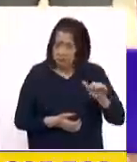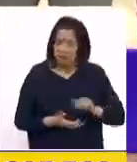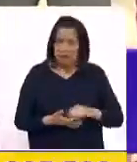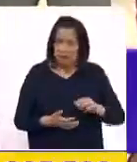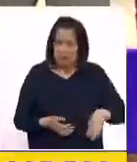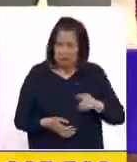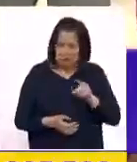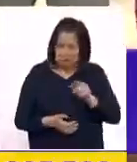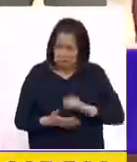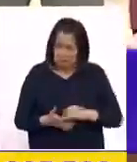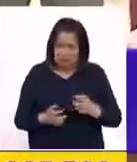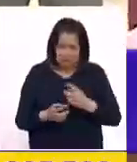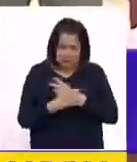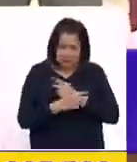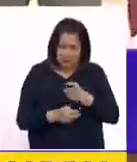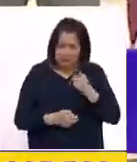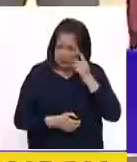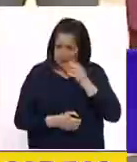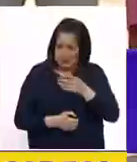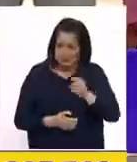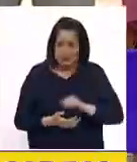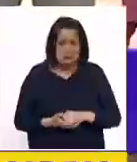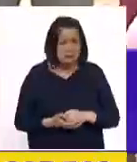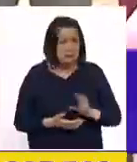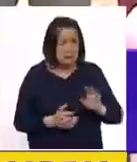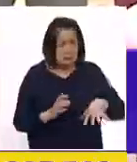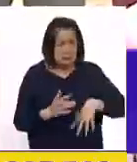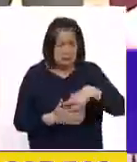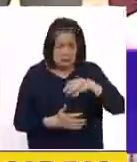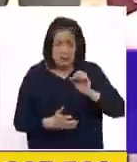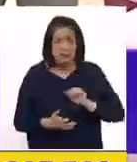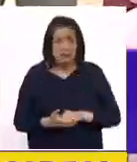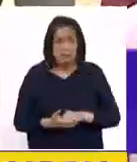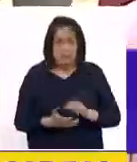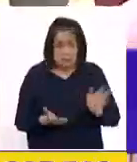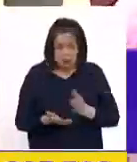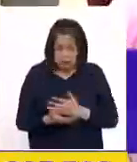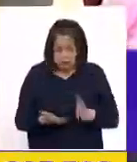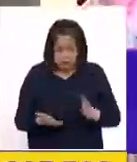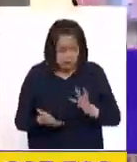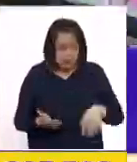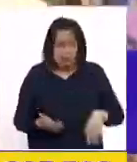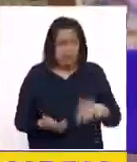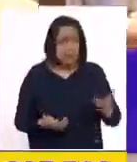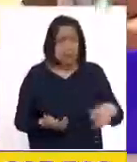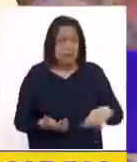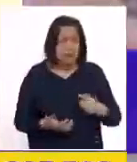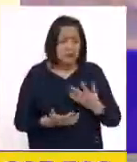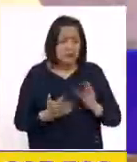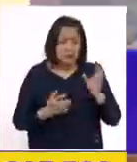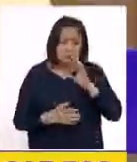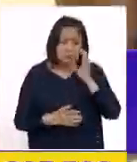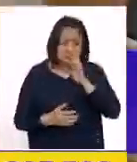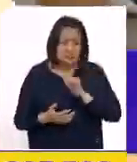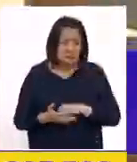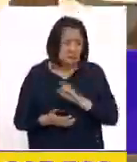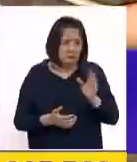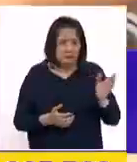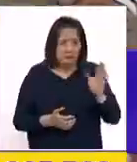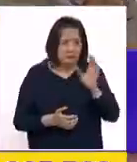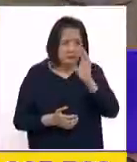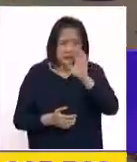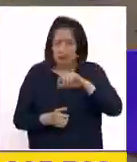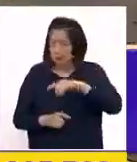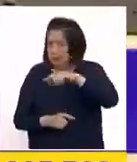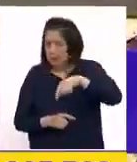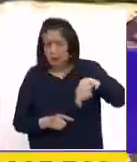los perritos le dieron veneno, creo, están ahí. Y hoy salimos, ya no estaba mi perrito. Hola. Estábamos buscando a todo lado, hemos dado